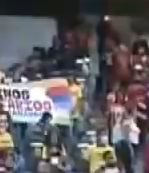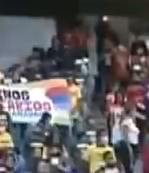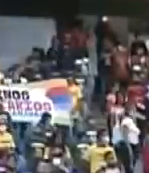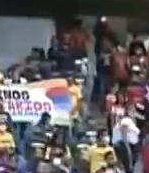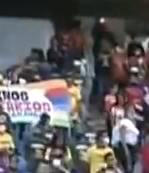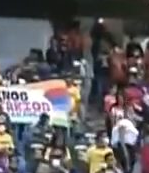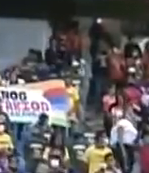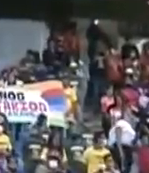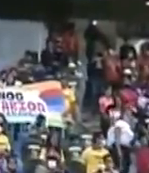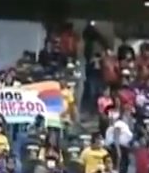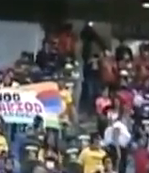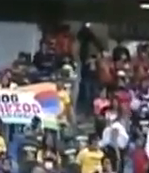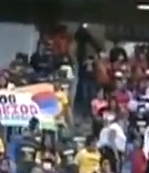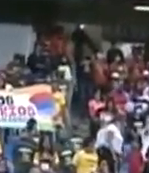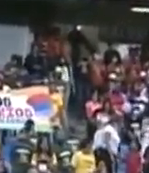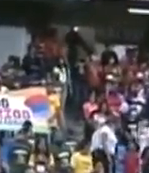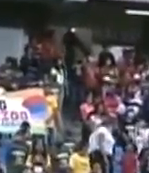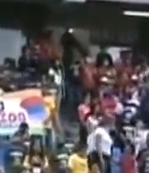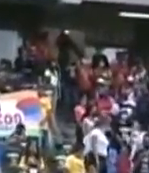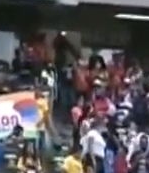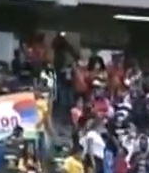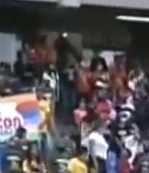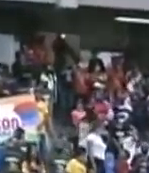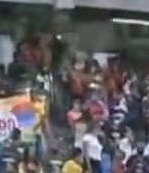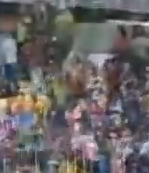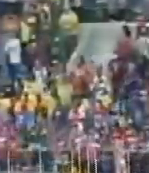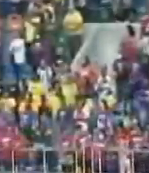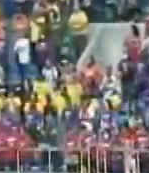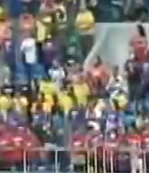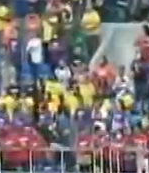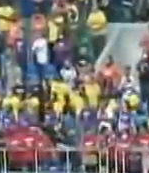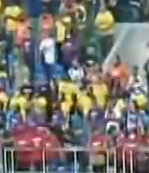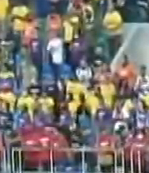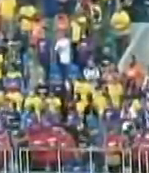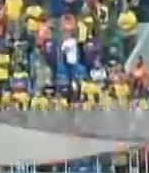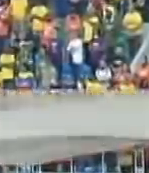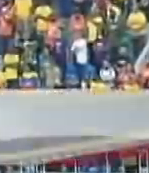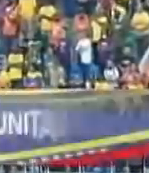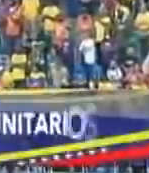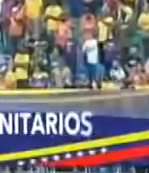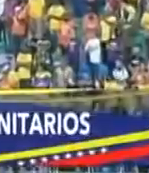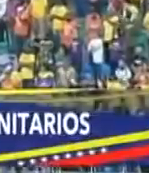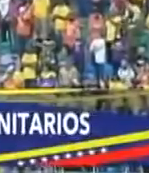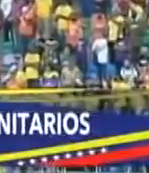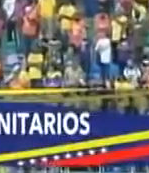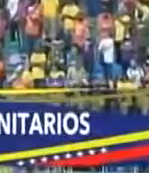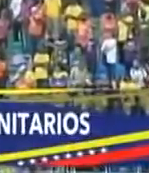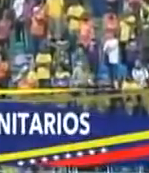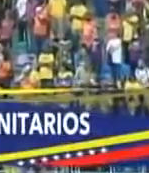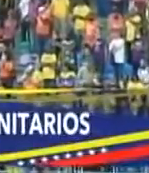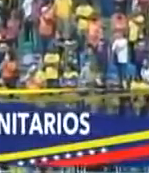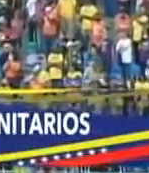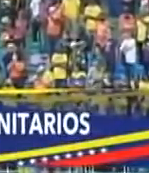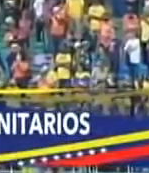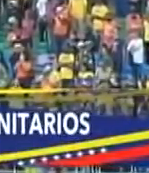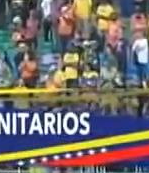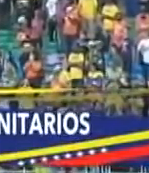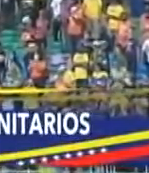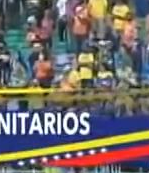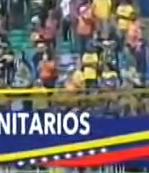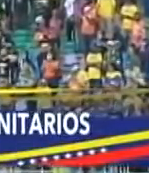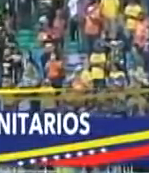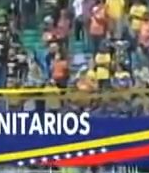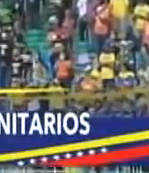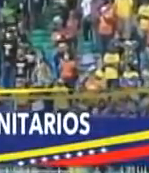ejes de trabajo regional para ir consolidando el poder comunal, un sueño del